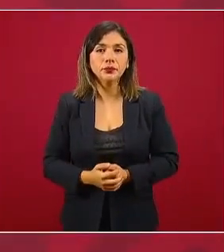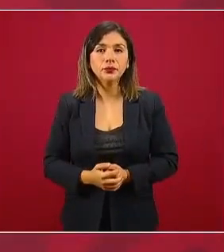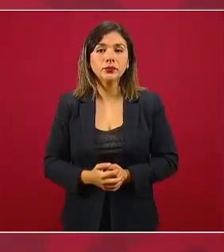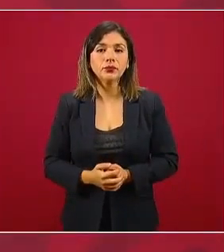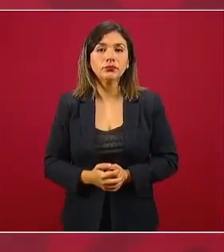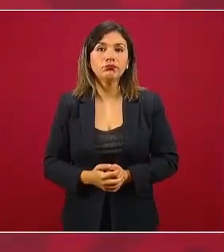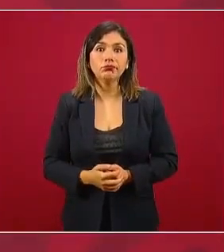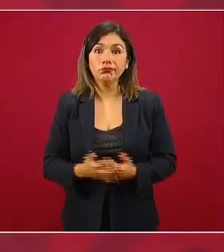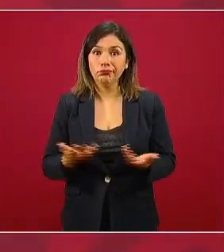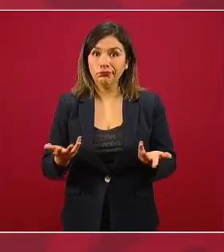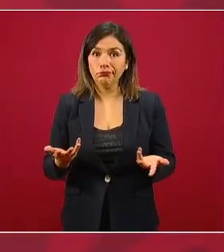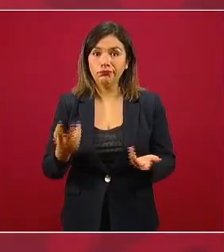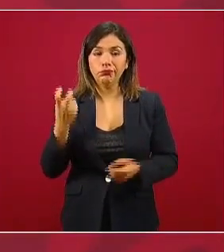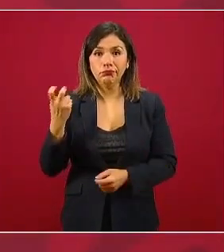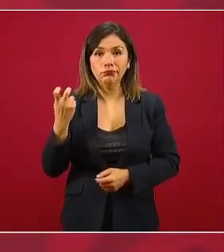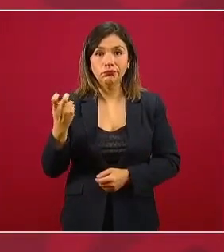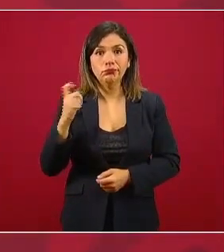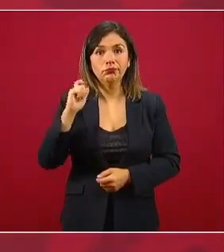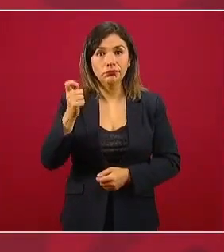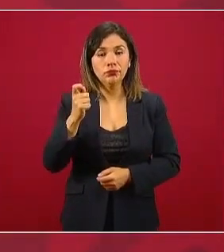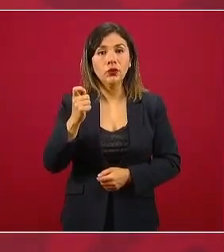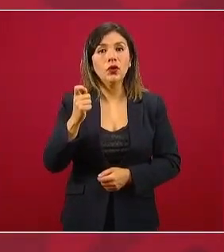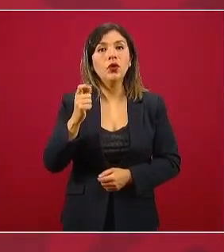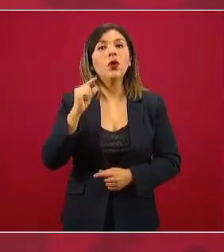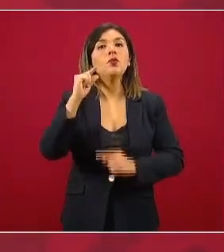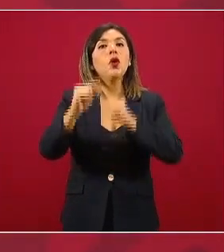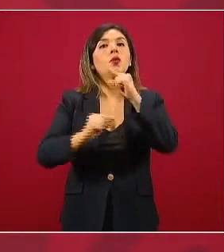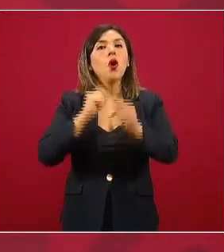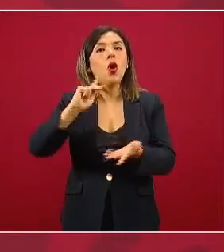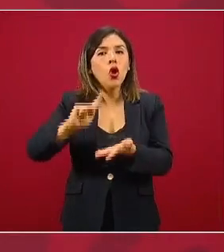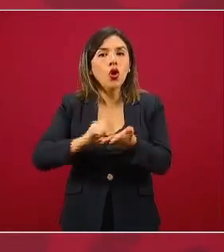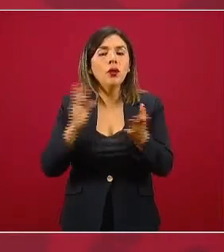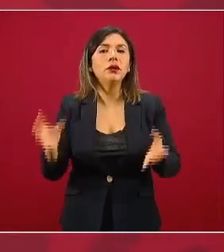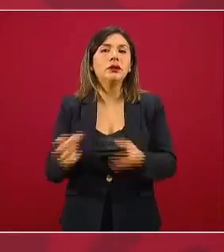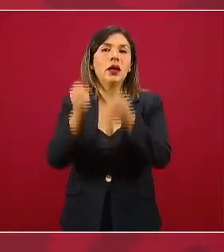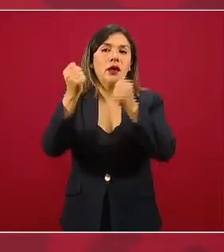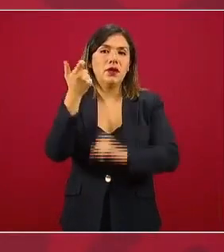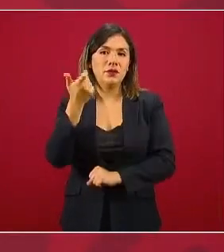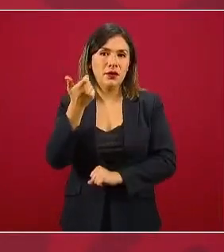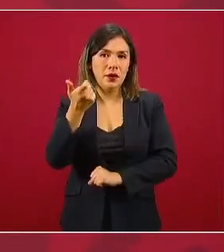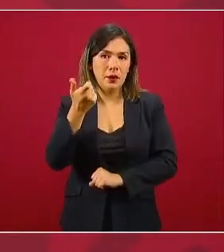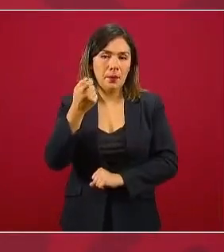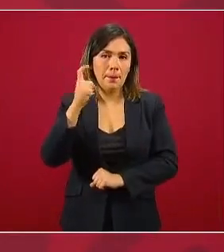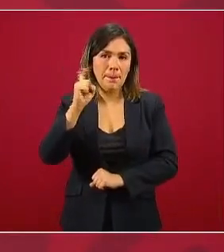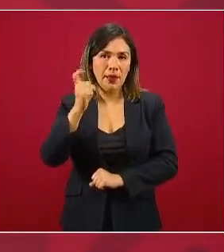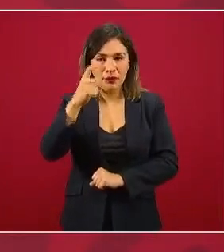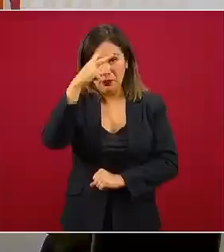O sea, vamos recuperándonos.